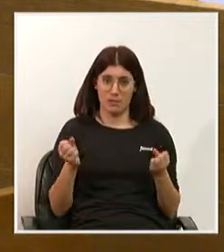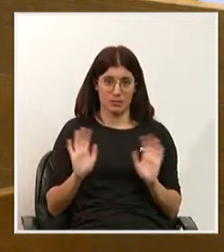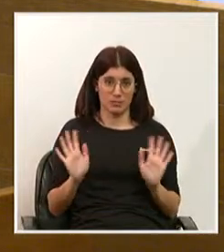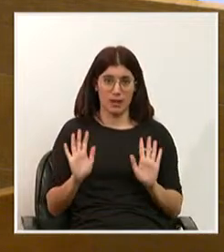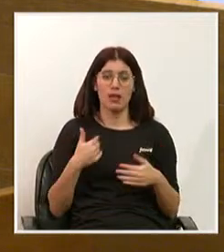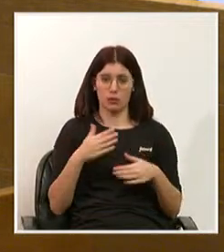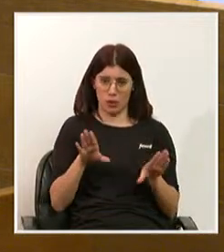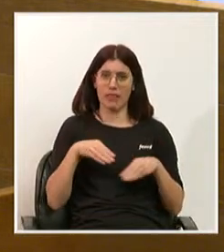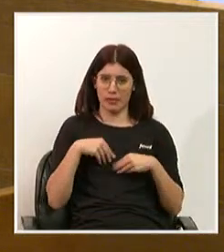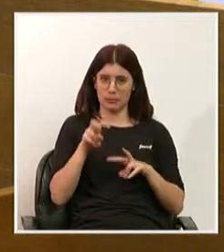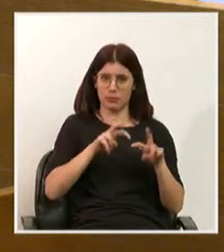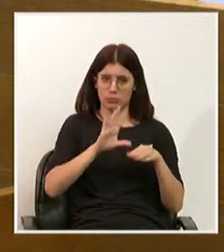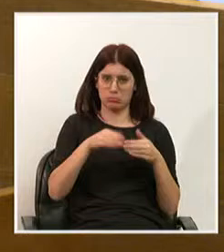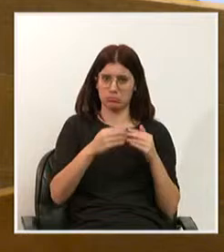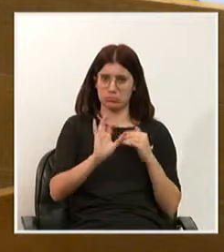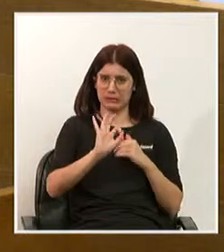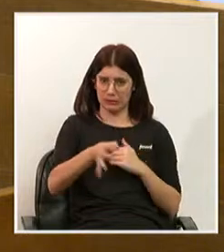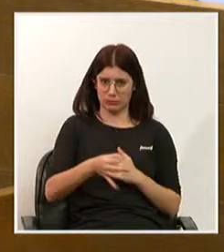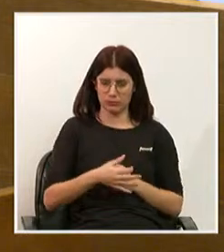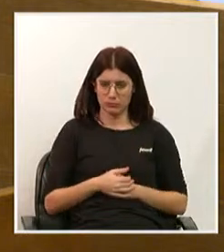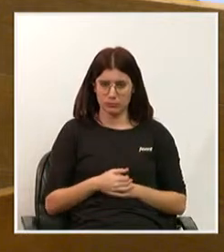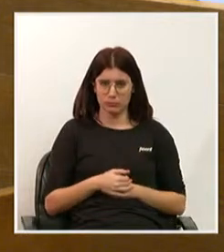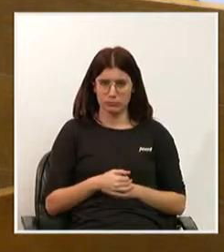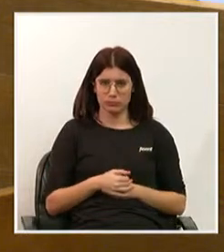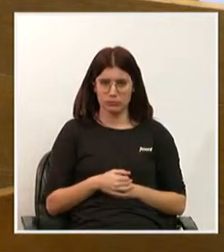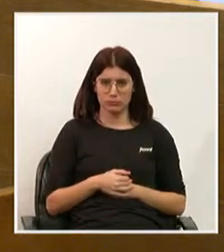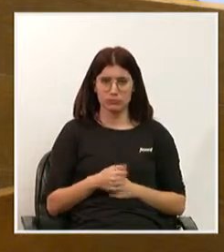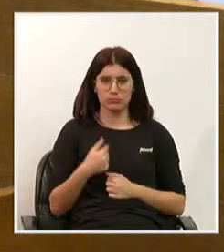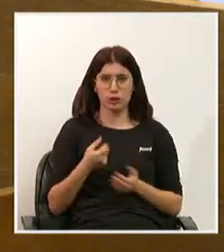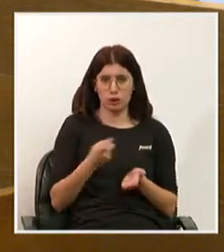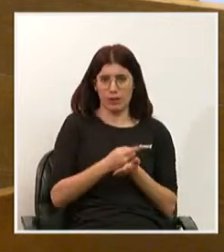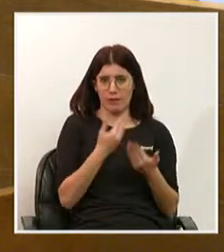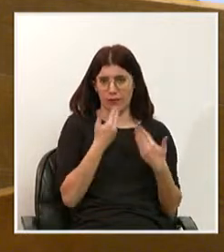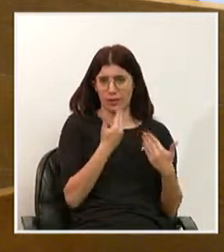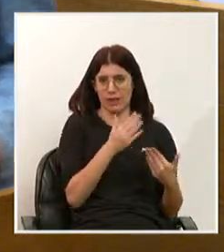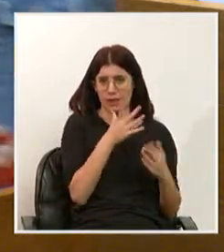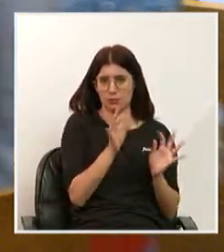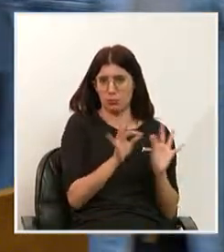noir esta propa y de